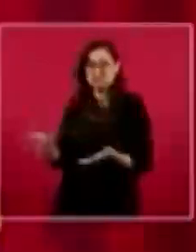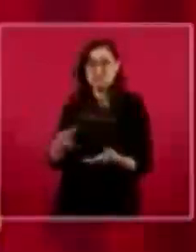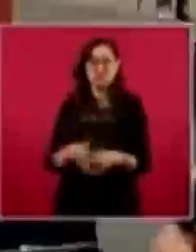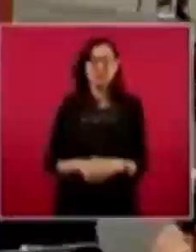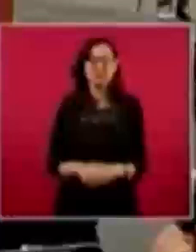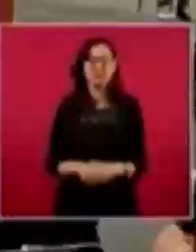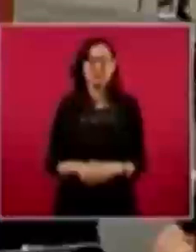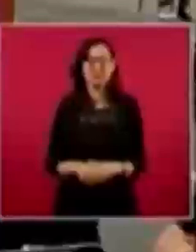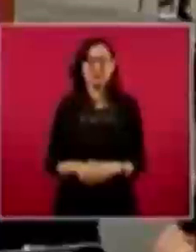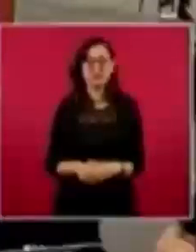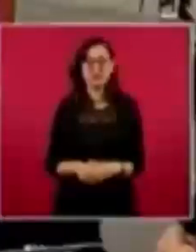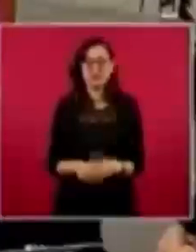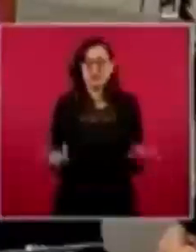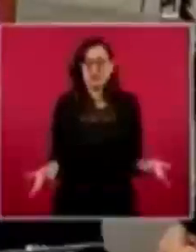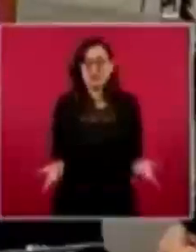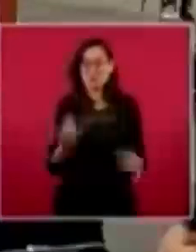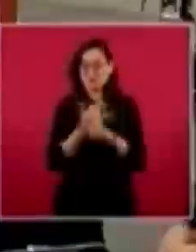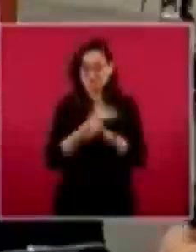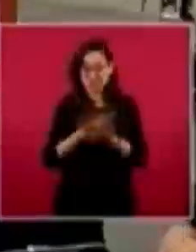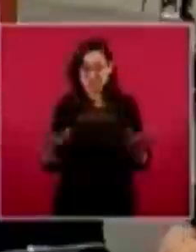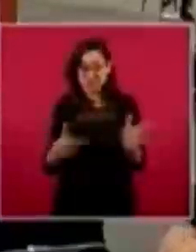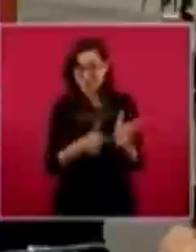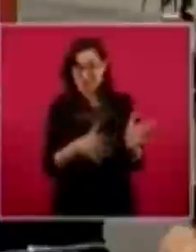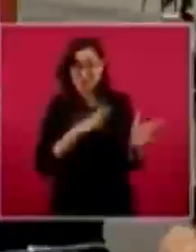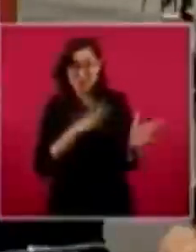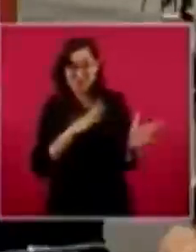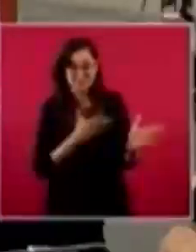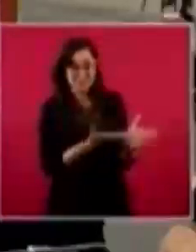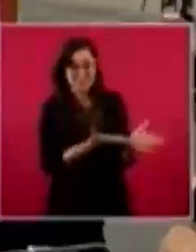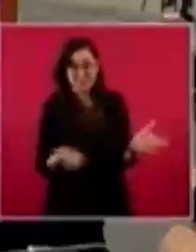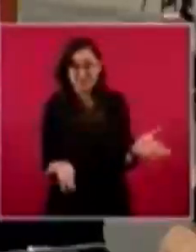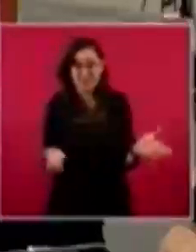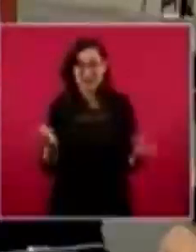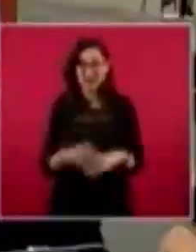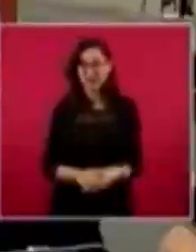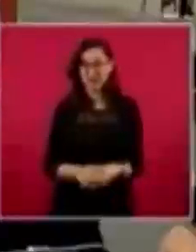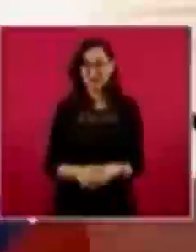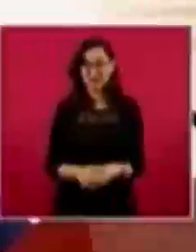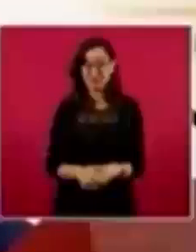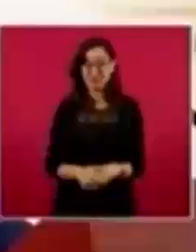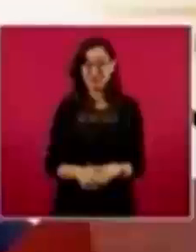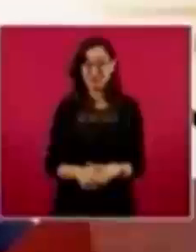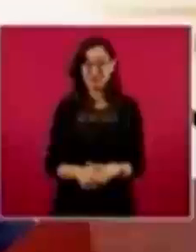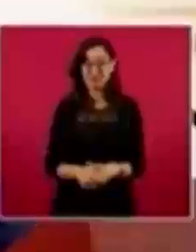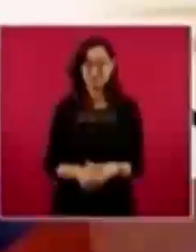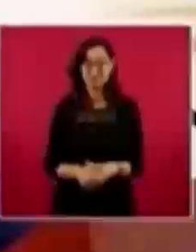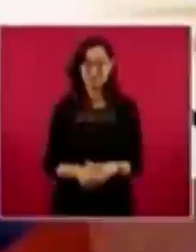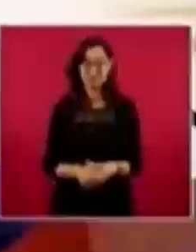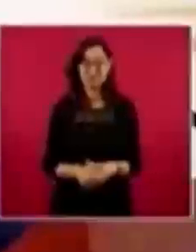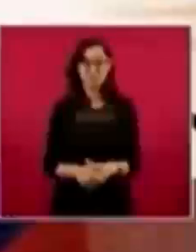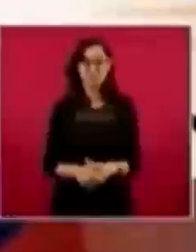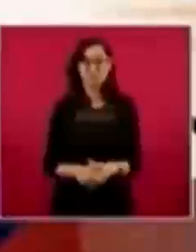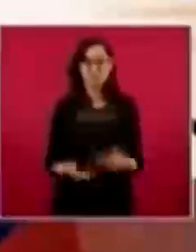médicos cubanos, pero tenemos el precedente de la contratación pasada y el gobierno de México no les pagó a